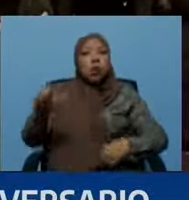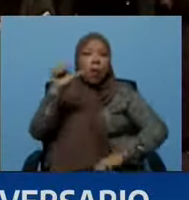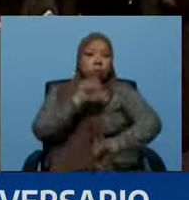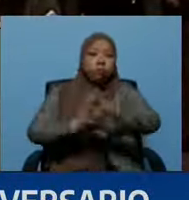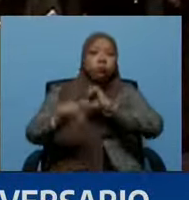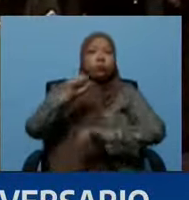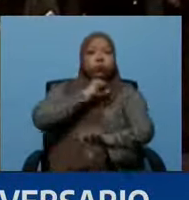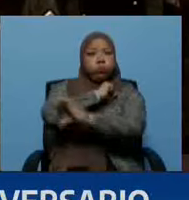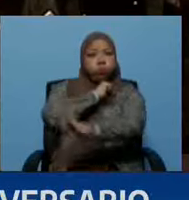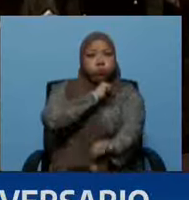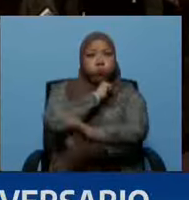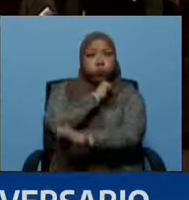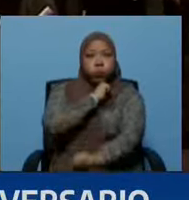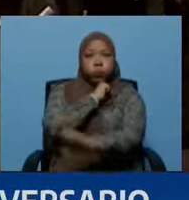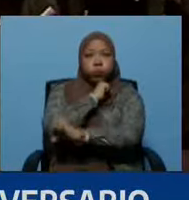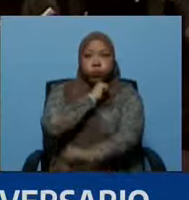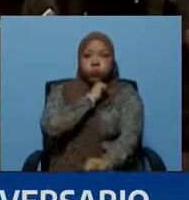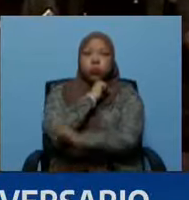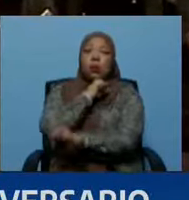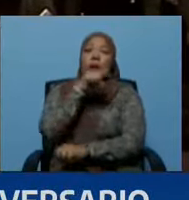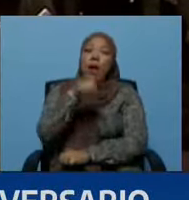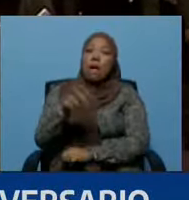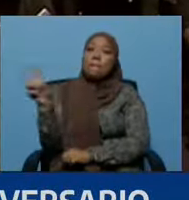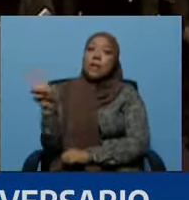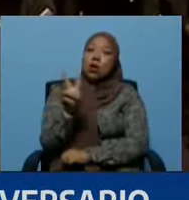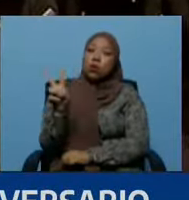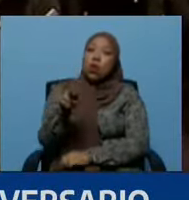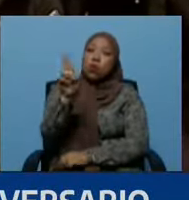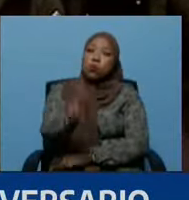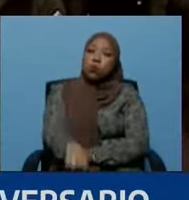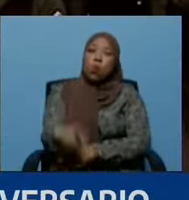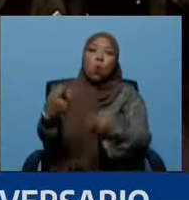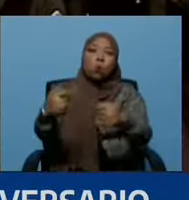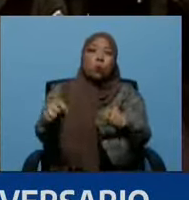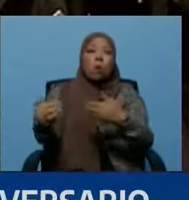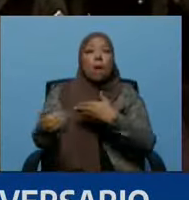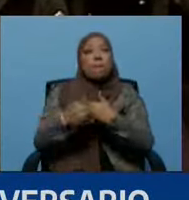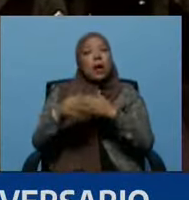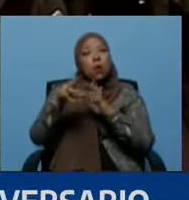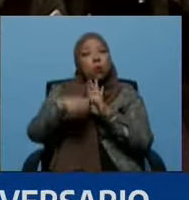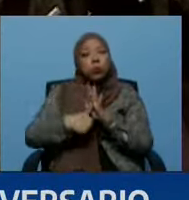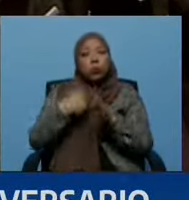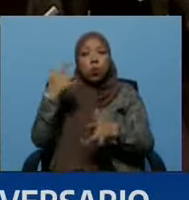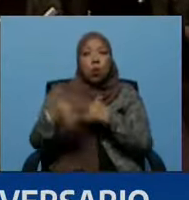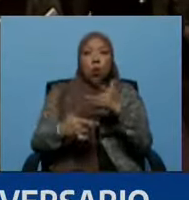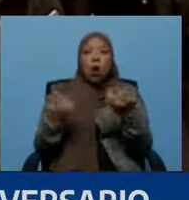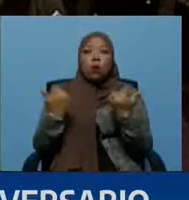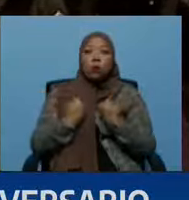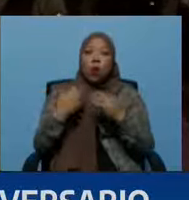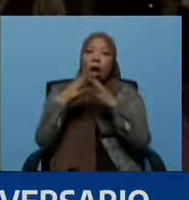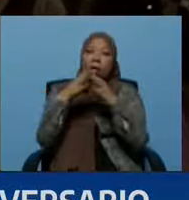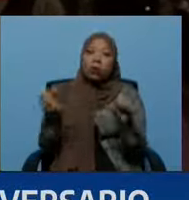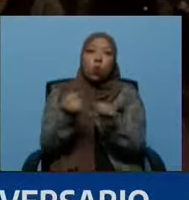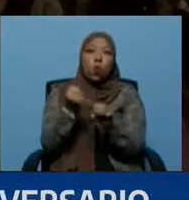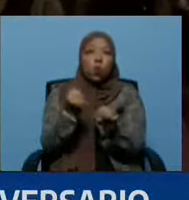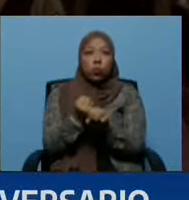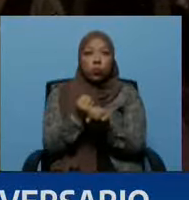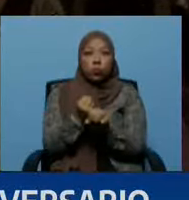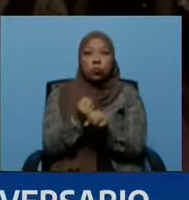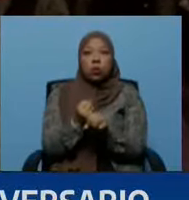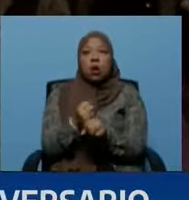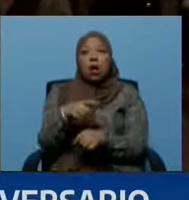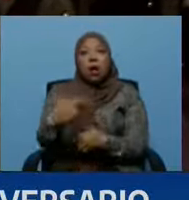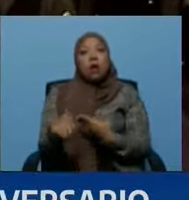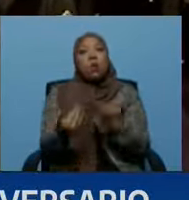los fascistas, porque el fascismo en Venezuela no asaltará el poder. Estoy dispuesto a todo y cuento